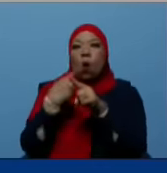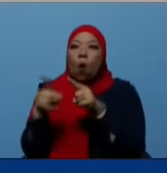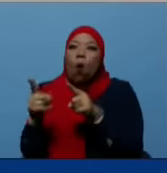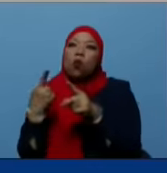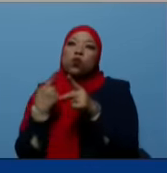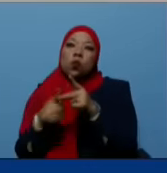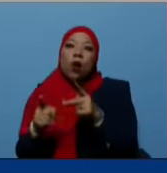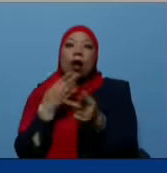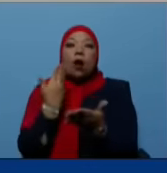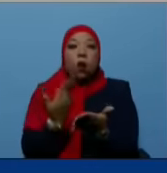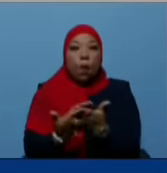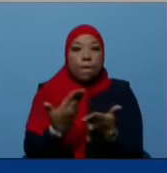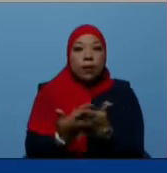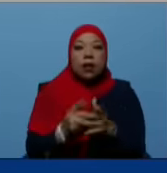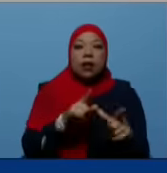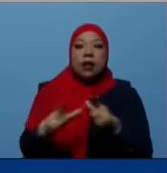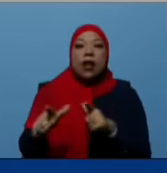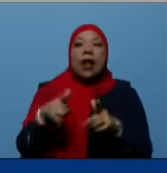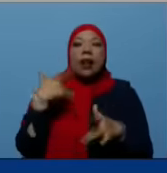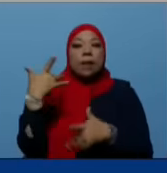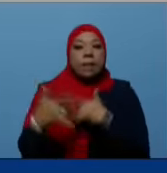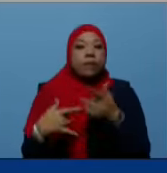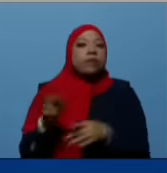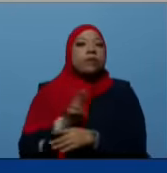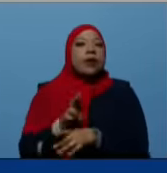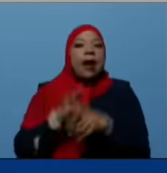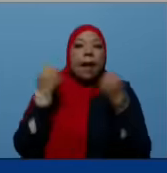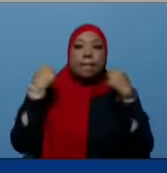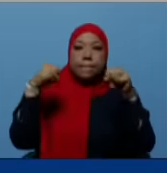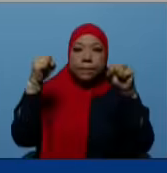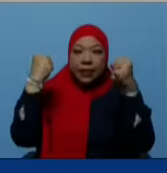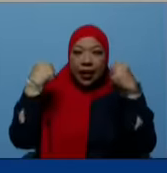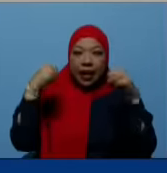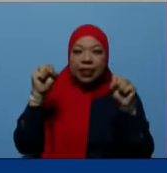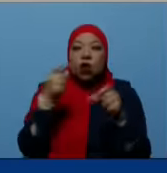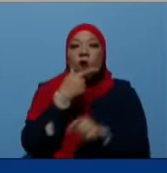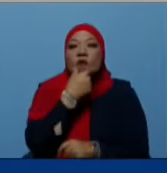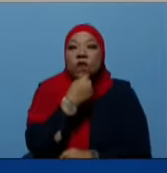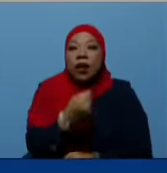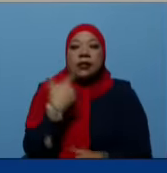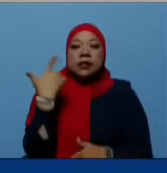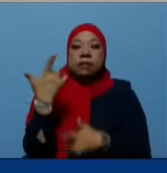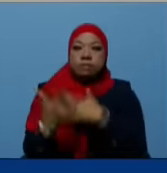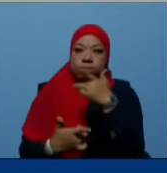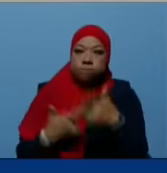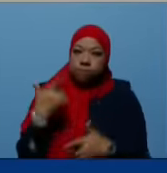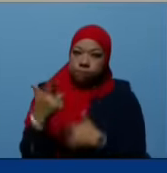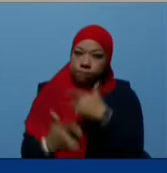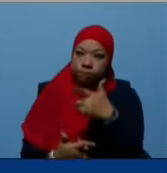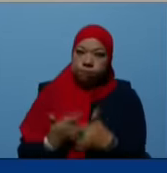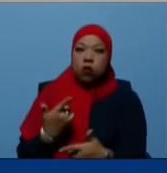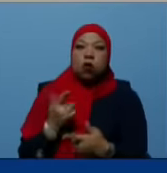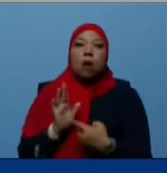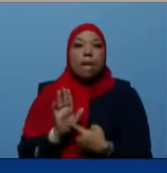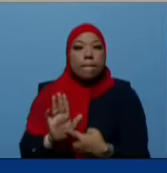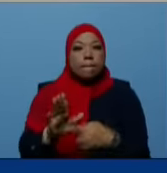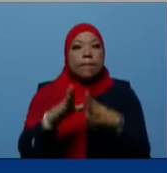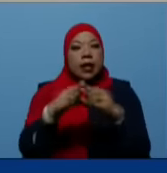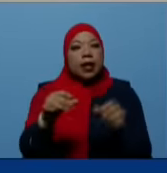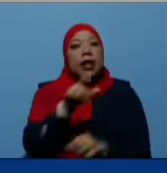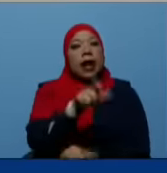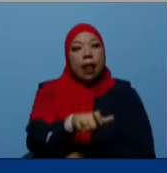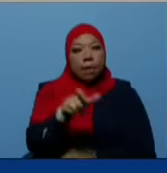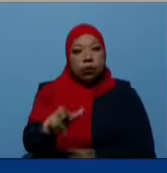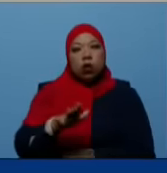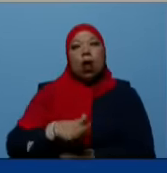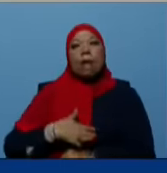automáticos. Los planes están elaborados, aceitados y activados.